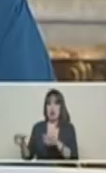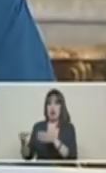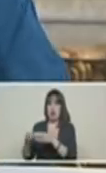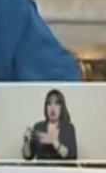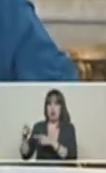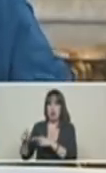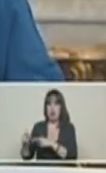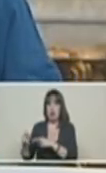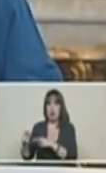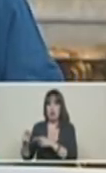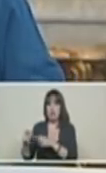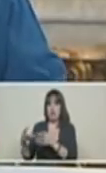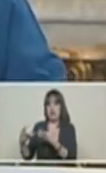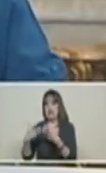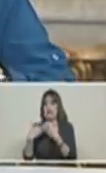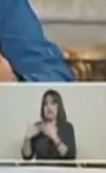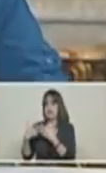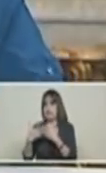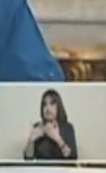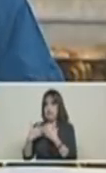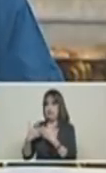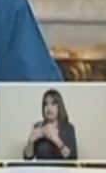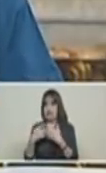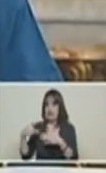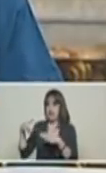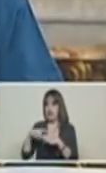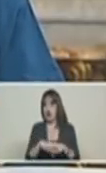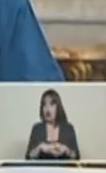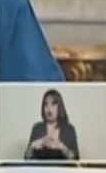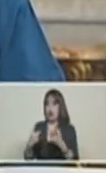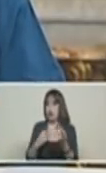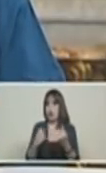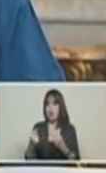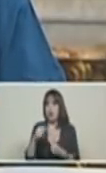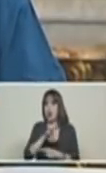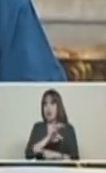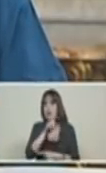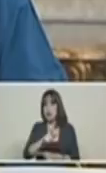juegan para atrás para dañarle la economía a la gente.